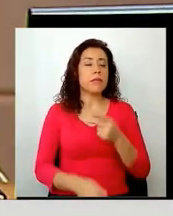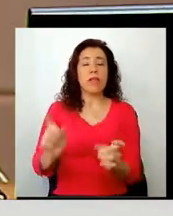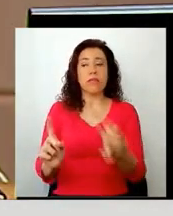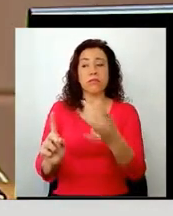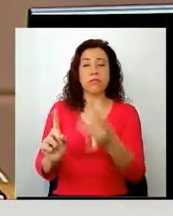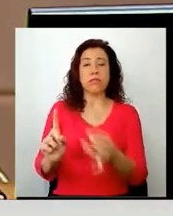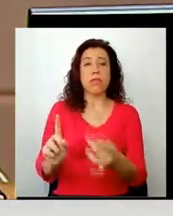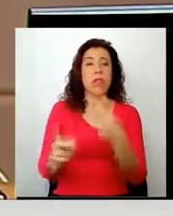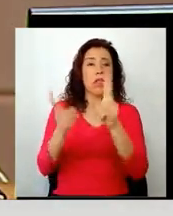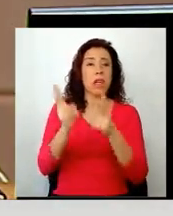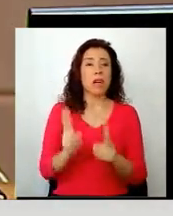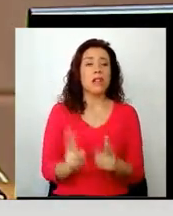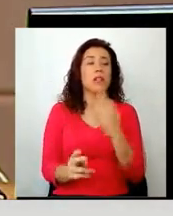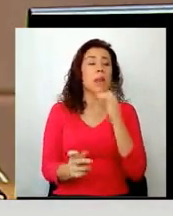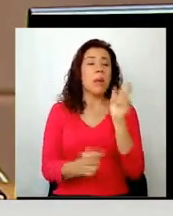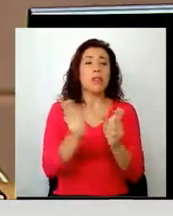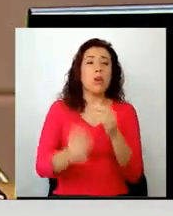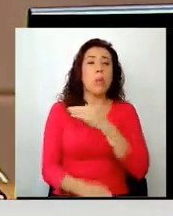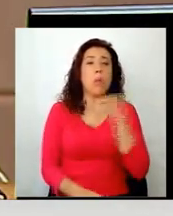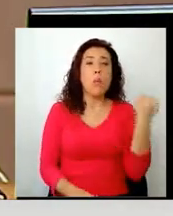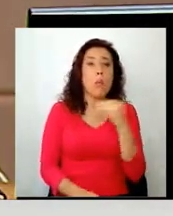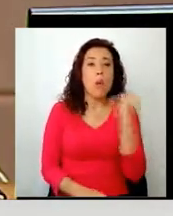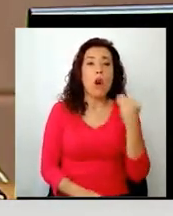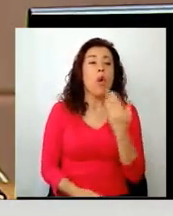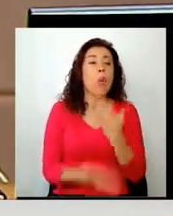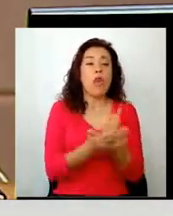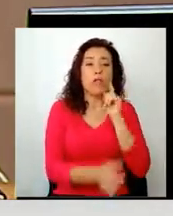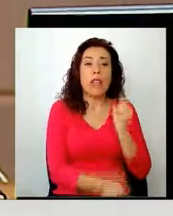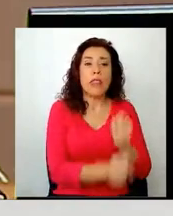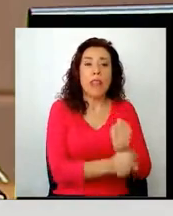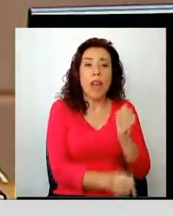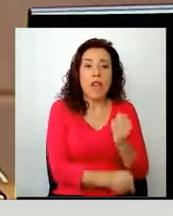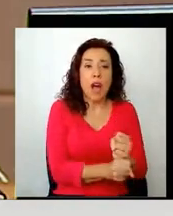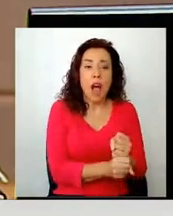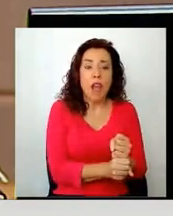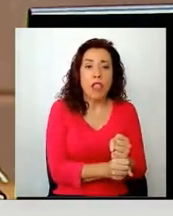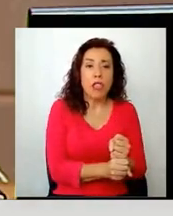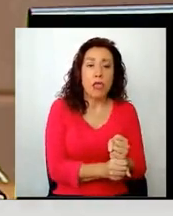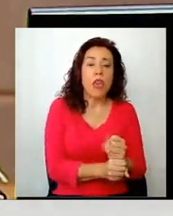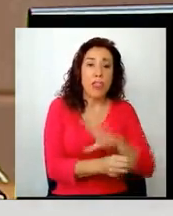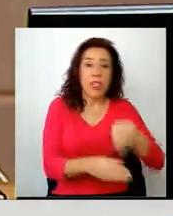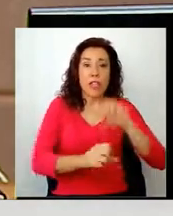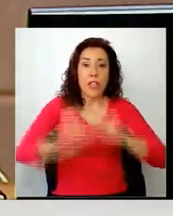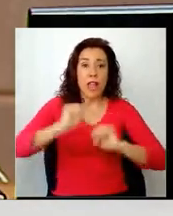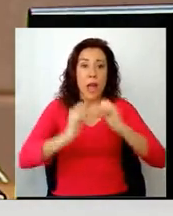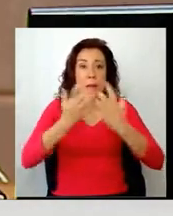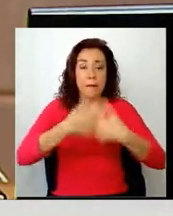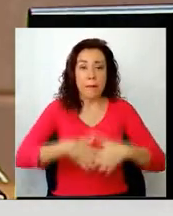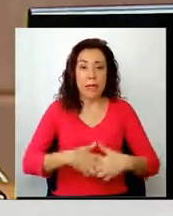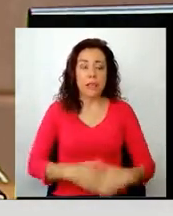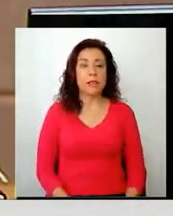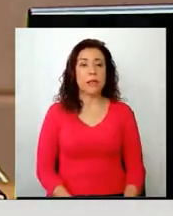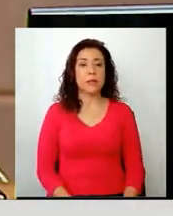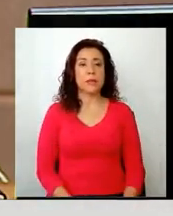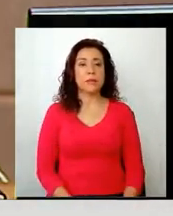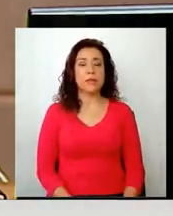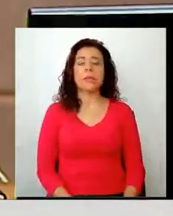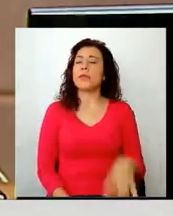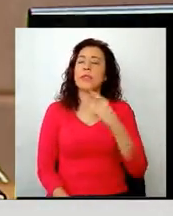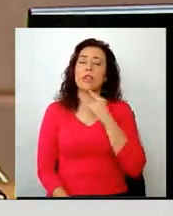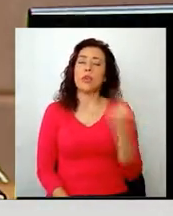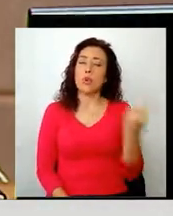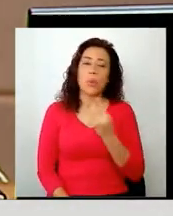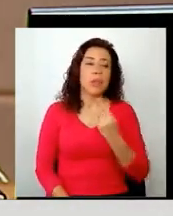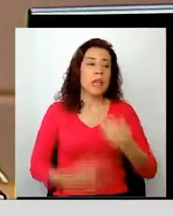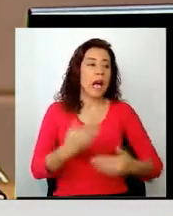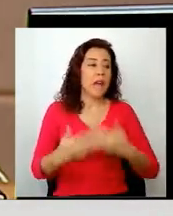fallecidos por realizar estas labores dentro de la industria sin duda presidenta es urgente avanzar en que la